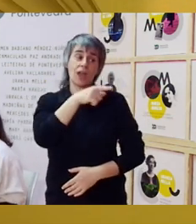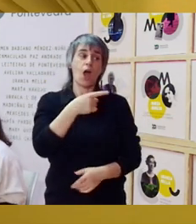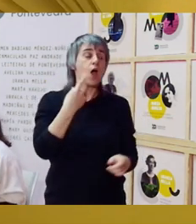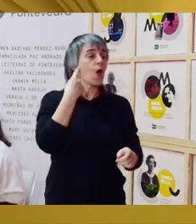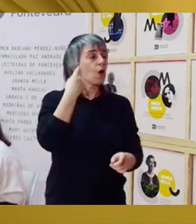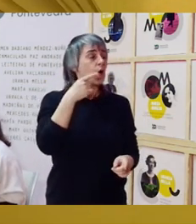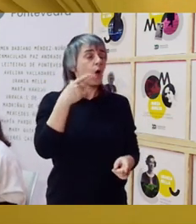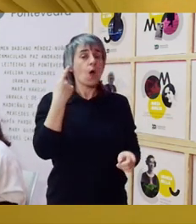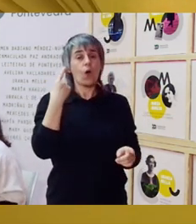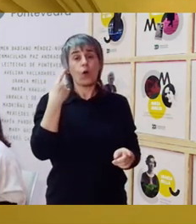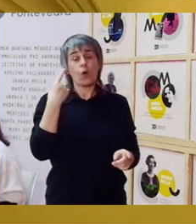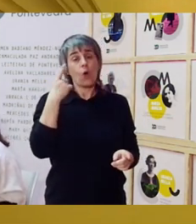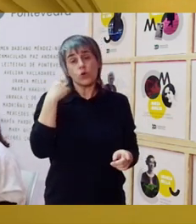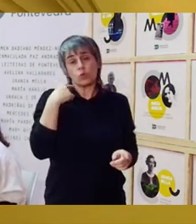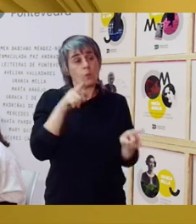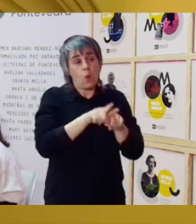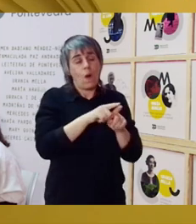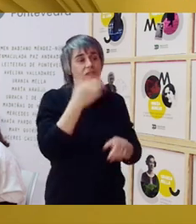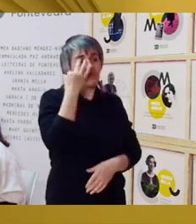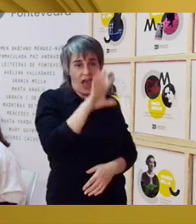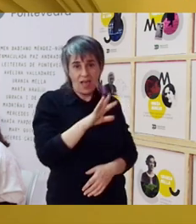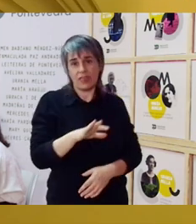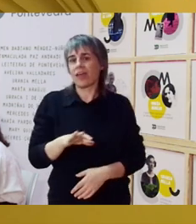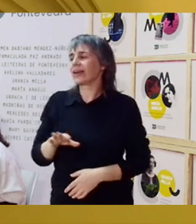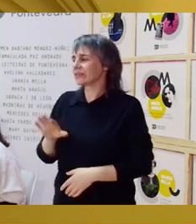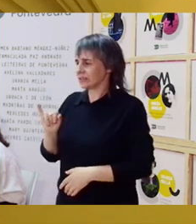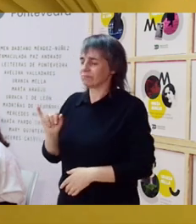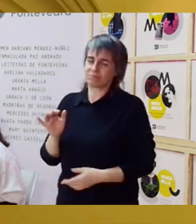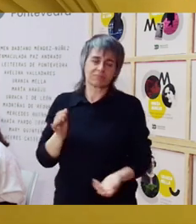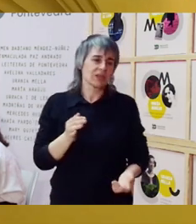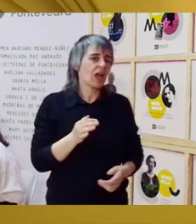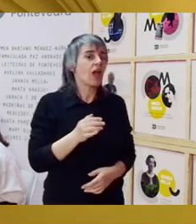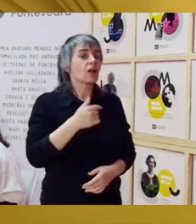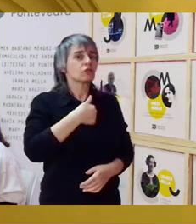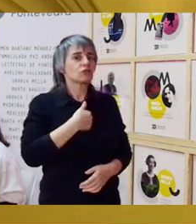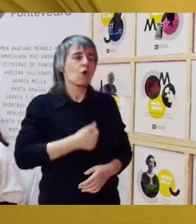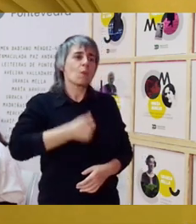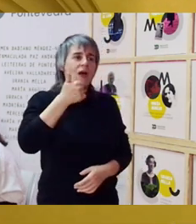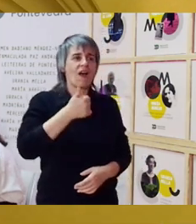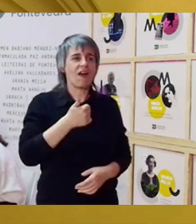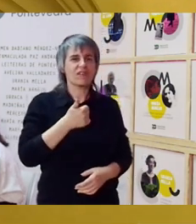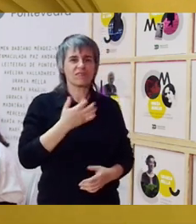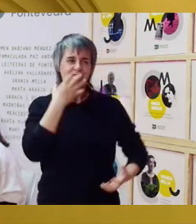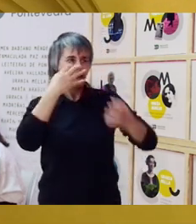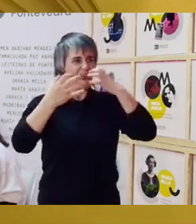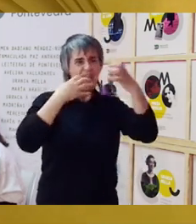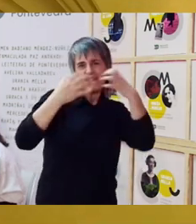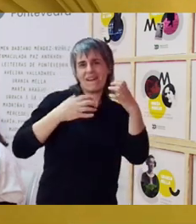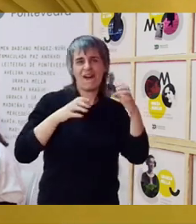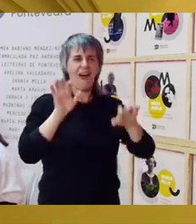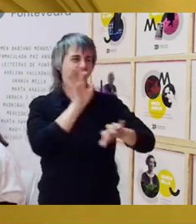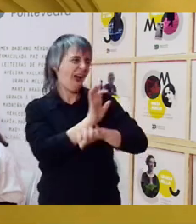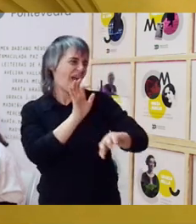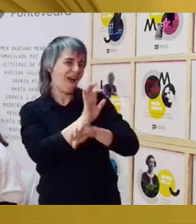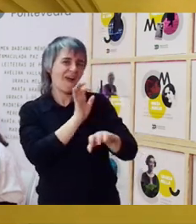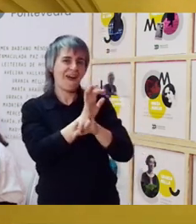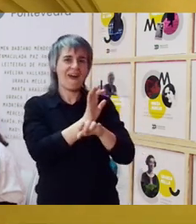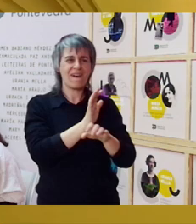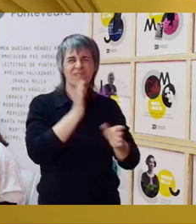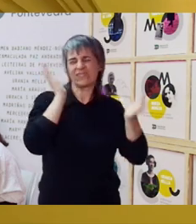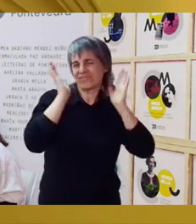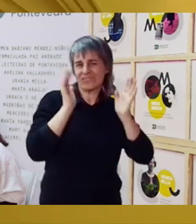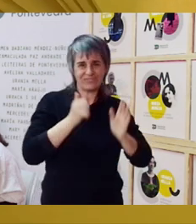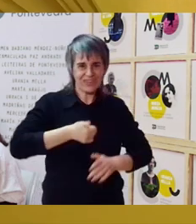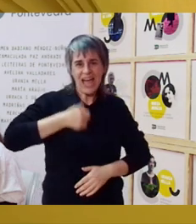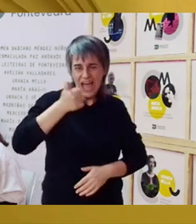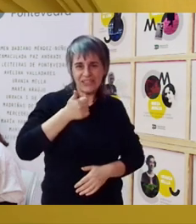ela traía costumbres, efectivamente, de Francia. Eu son gesticulo, grito, río moito a carcajadas,